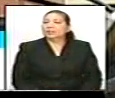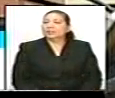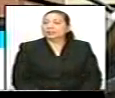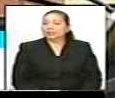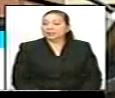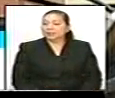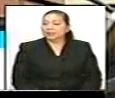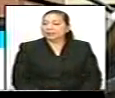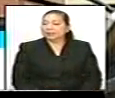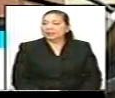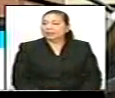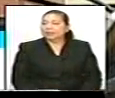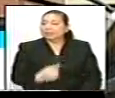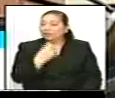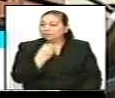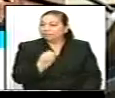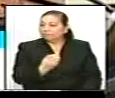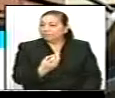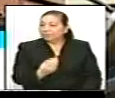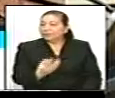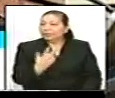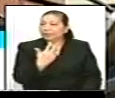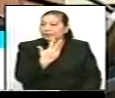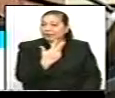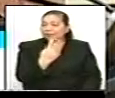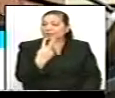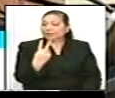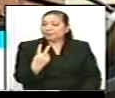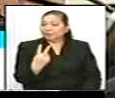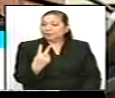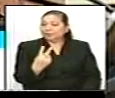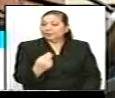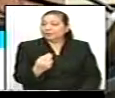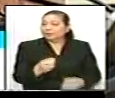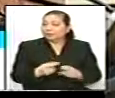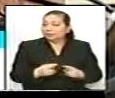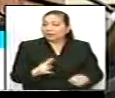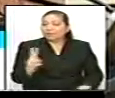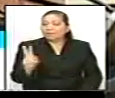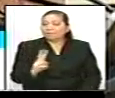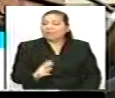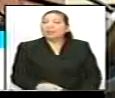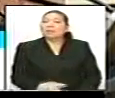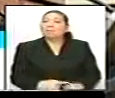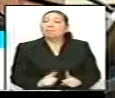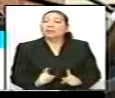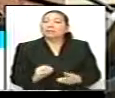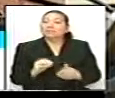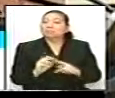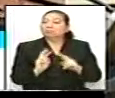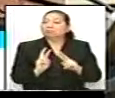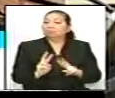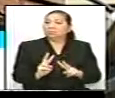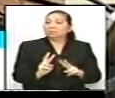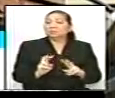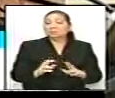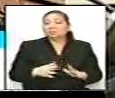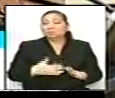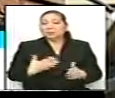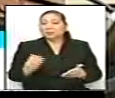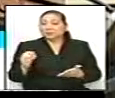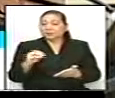reforestar. Como le digo, reforestamos 32 hectáreas de áreas verdes. Pusimos los miradores y